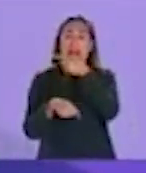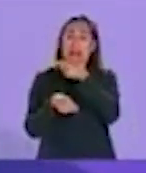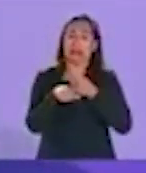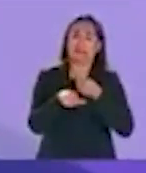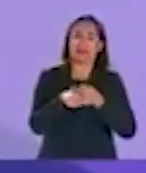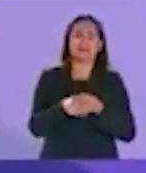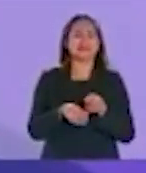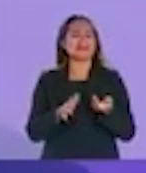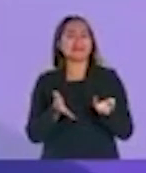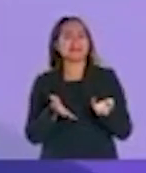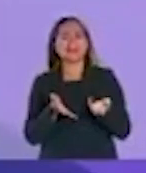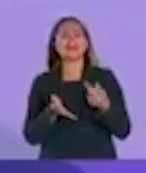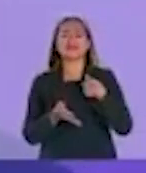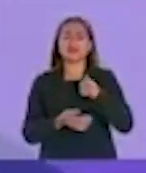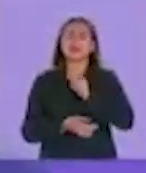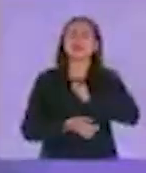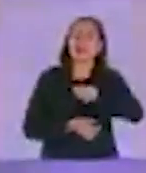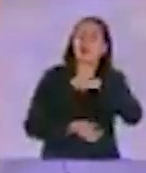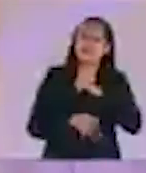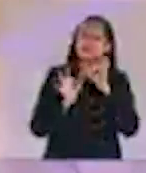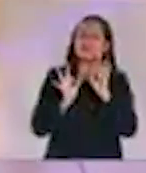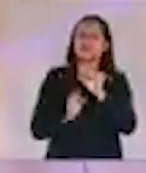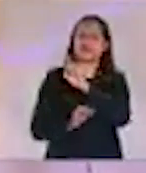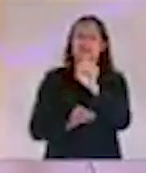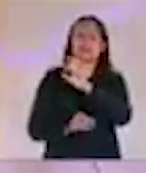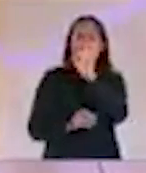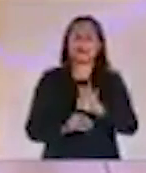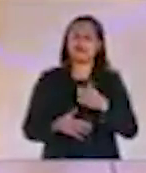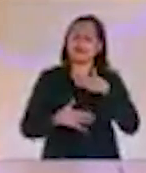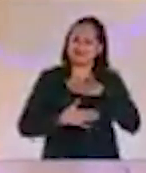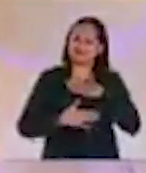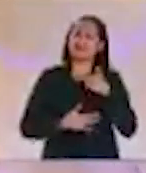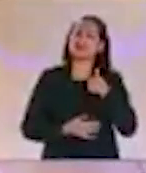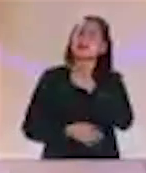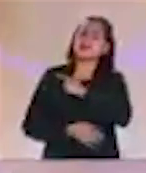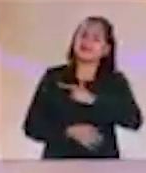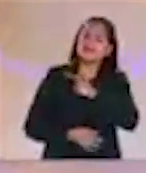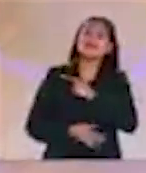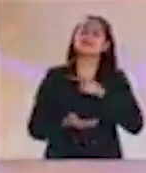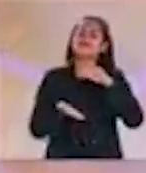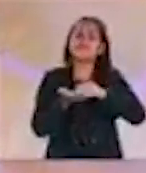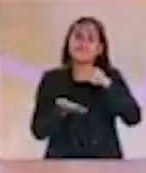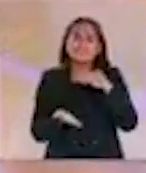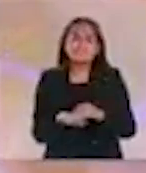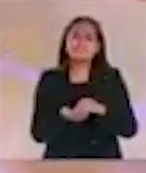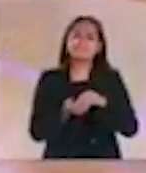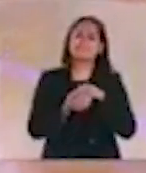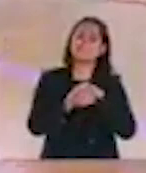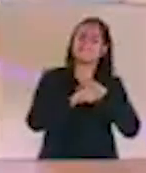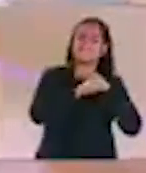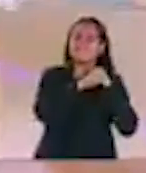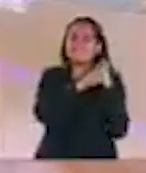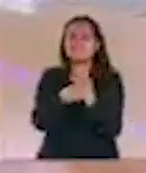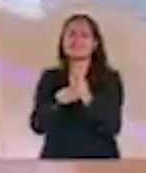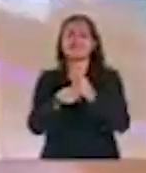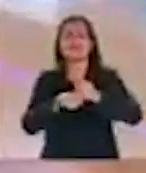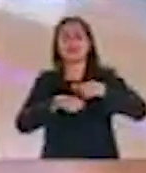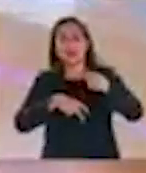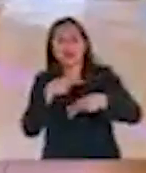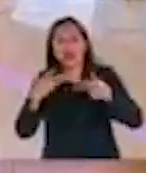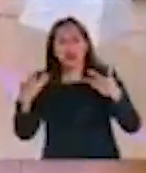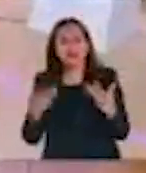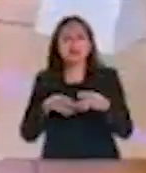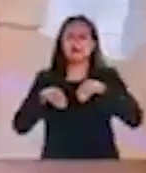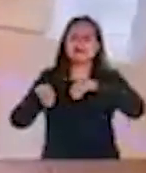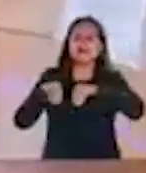al 100 me gusta todavía batear estoy bateando arriba de 300 estoy macaneando estoy muy